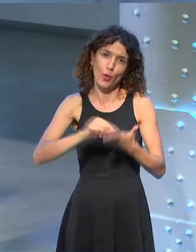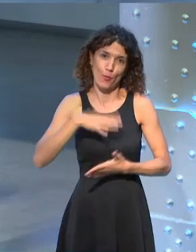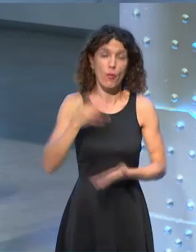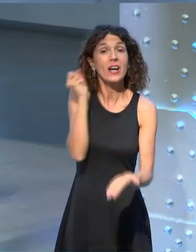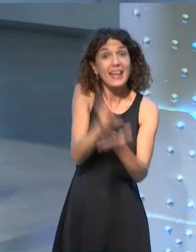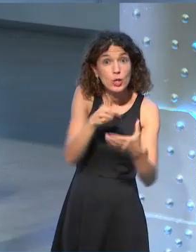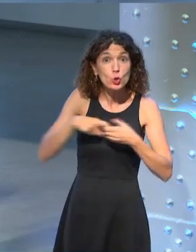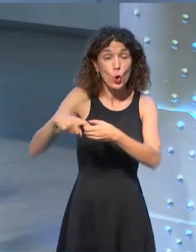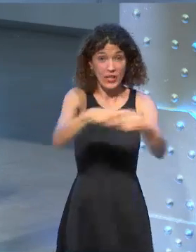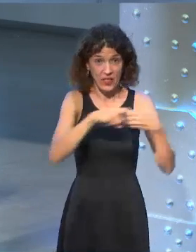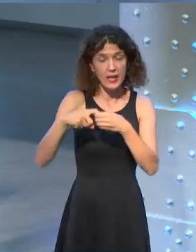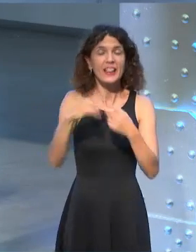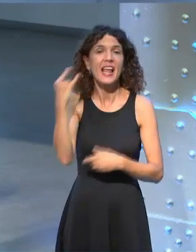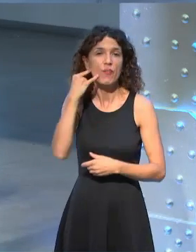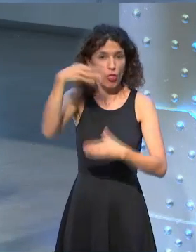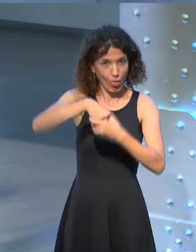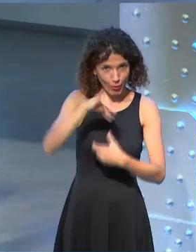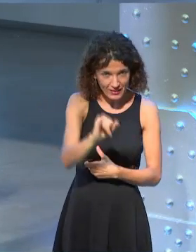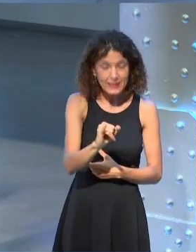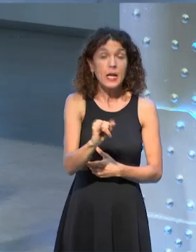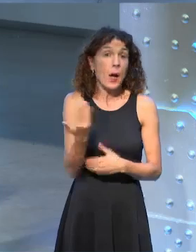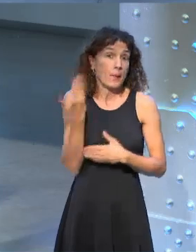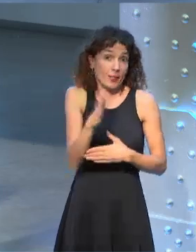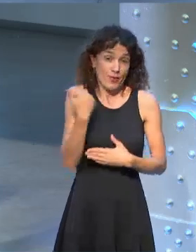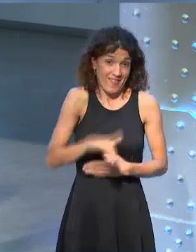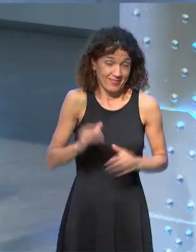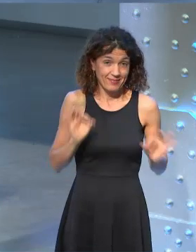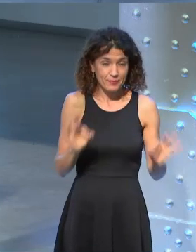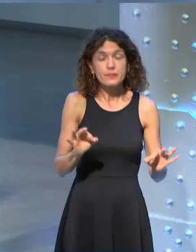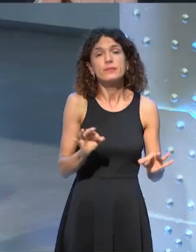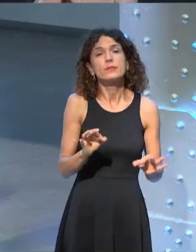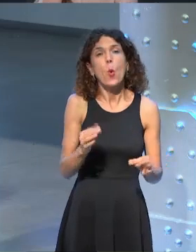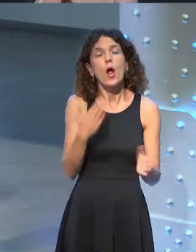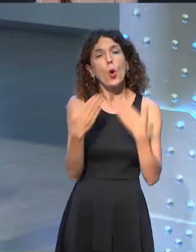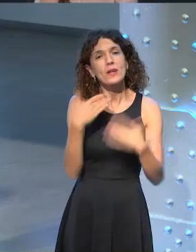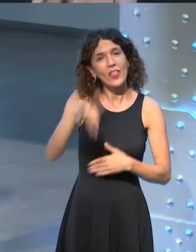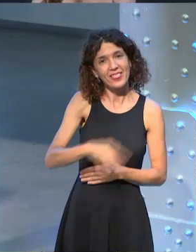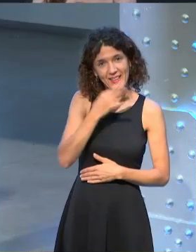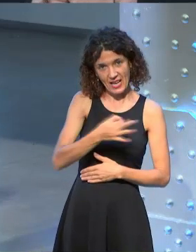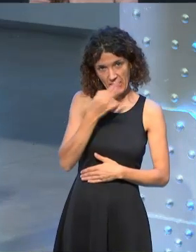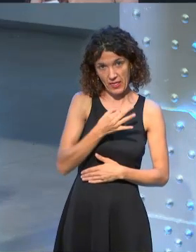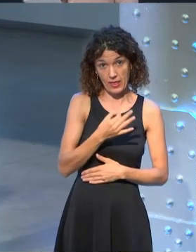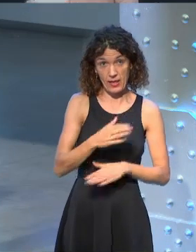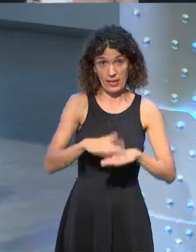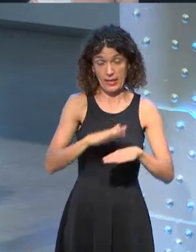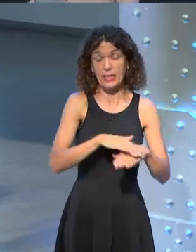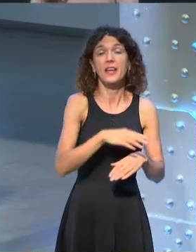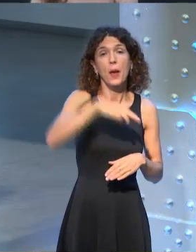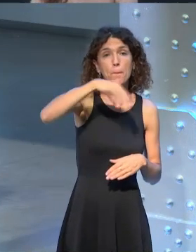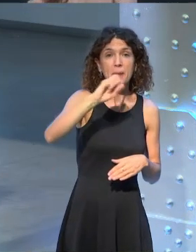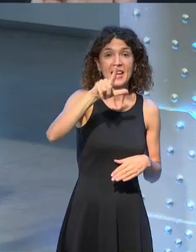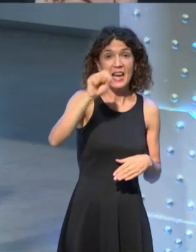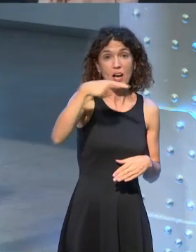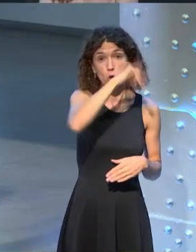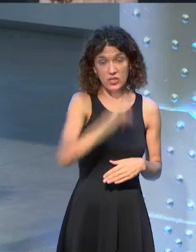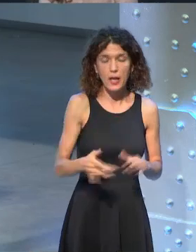Reto solidario de Telefónica. Les presento ya a los conversadores de esta tarde. A mi izquierda, Milagros Sainz, es